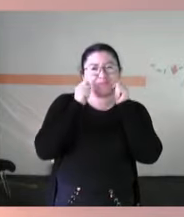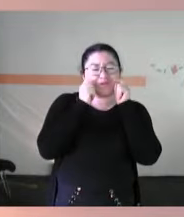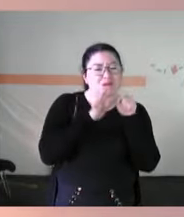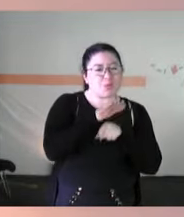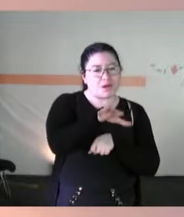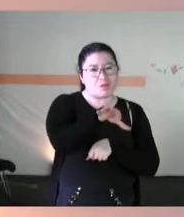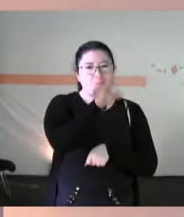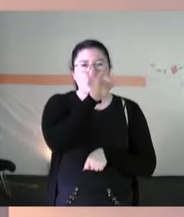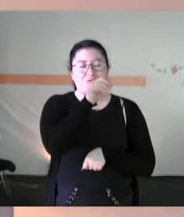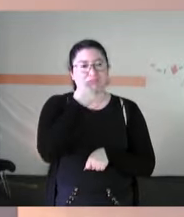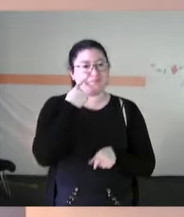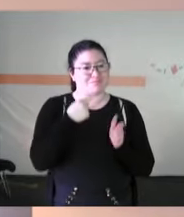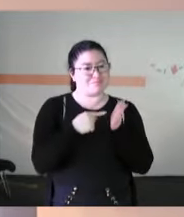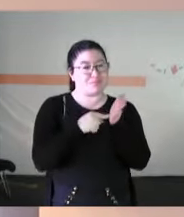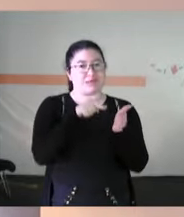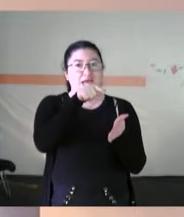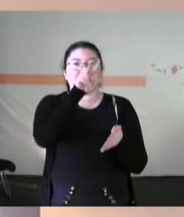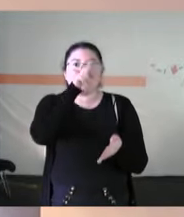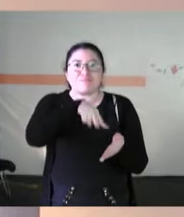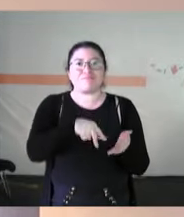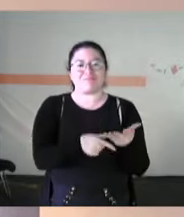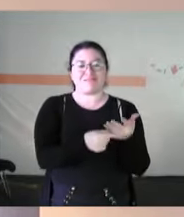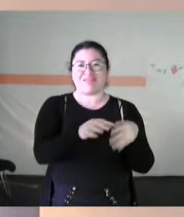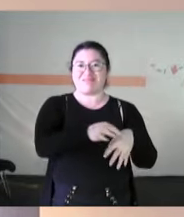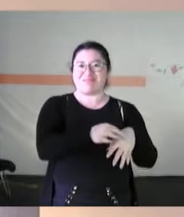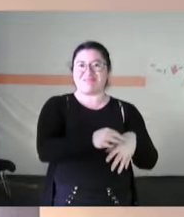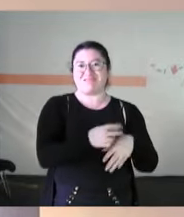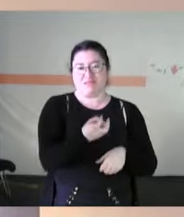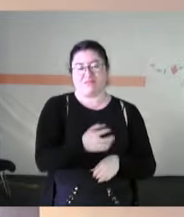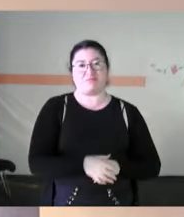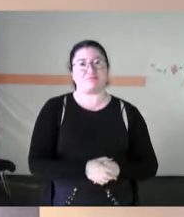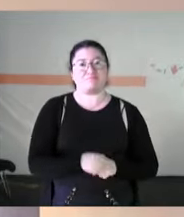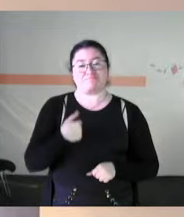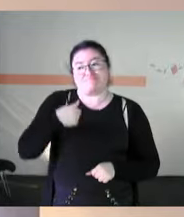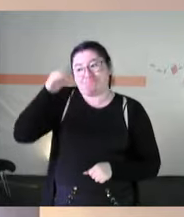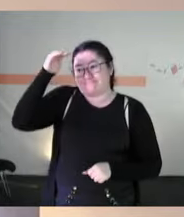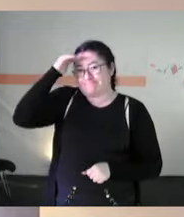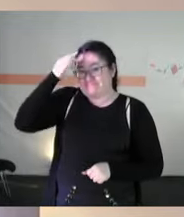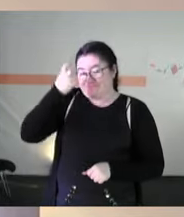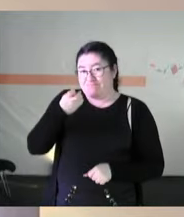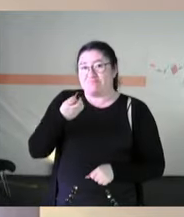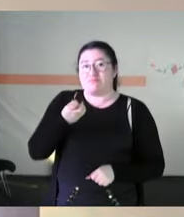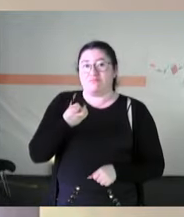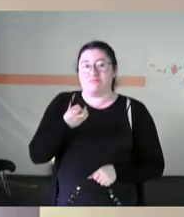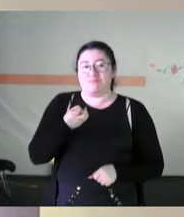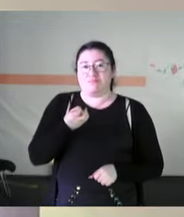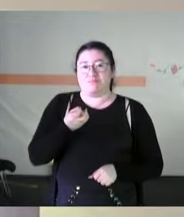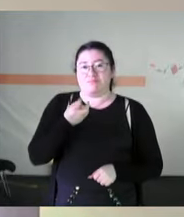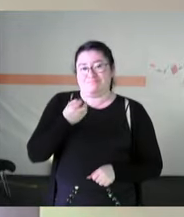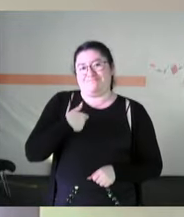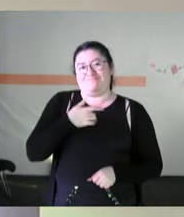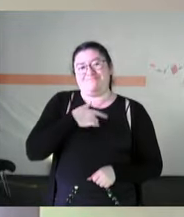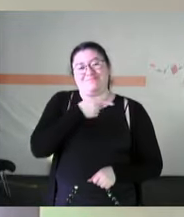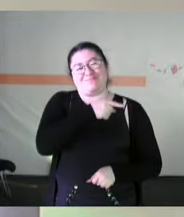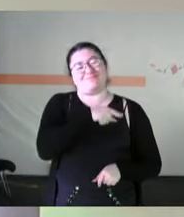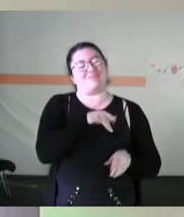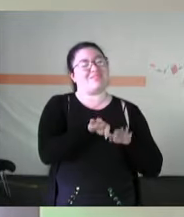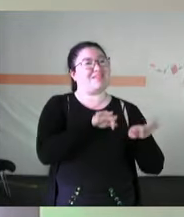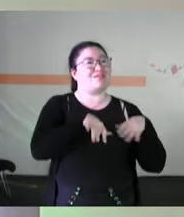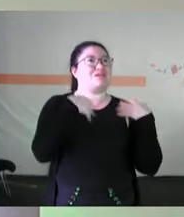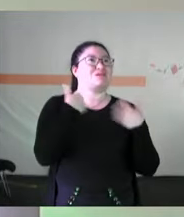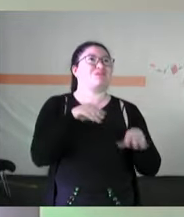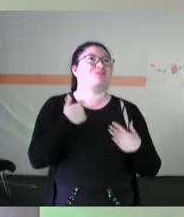están apelando a esa misma indignación social. O sea, yo siempre he pensado, y creo que por eso amo tanto tu trabajo, que el terror es